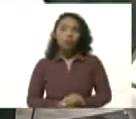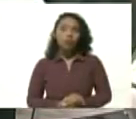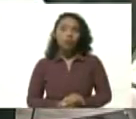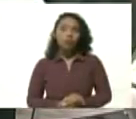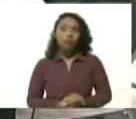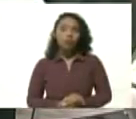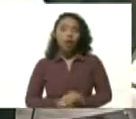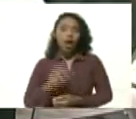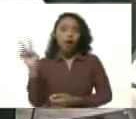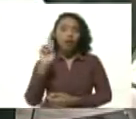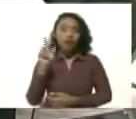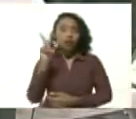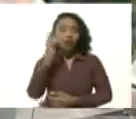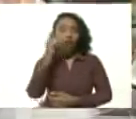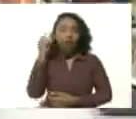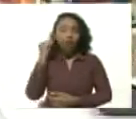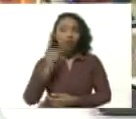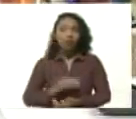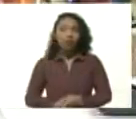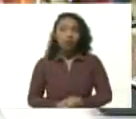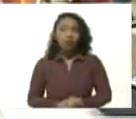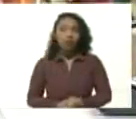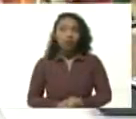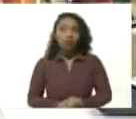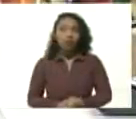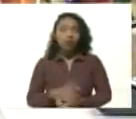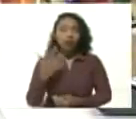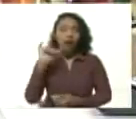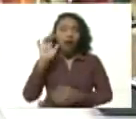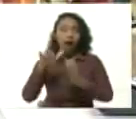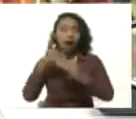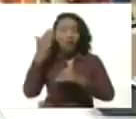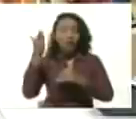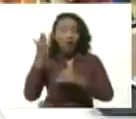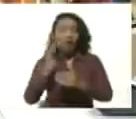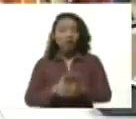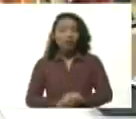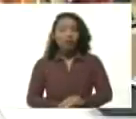a los venezolanos y venezolanas que están en el exterior,